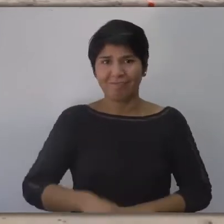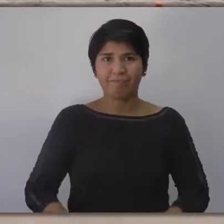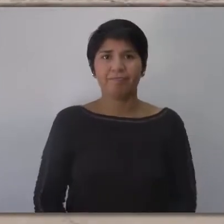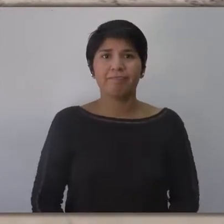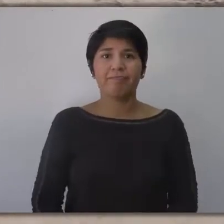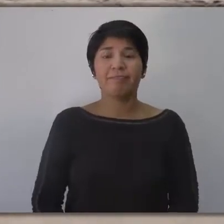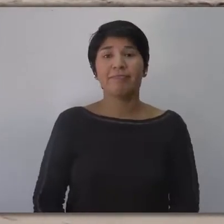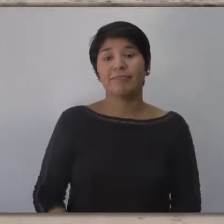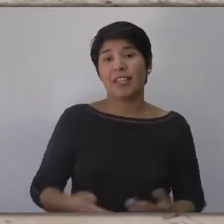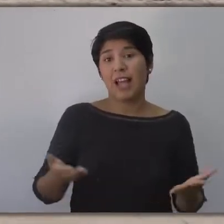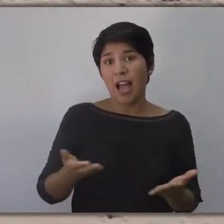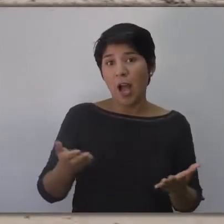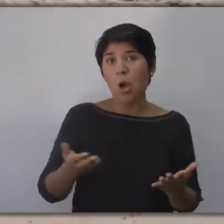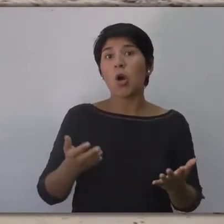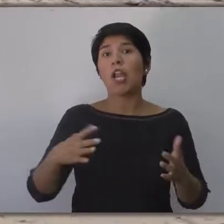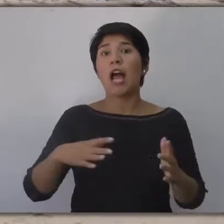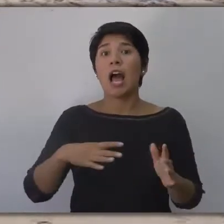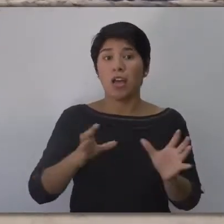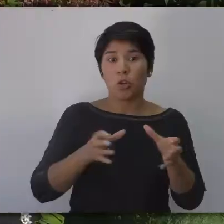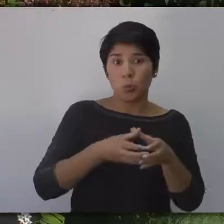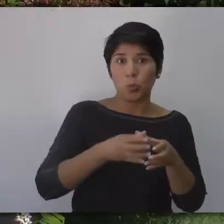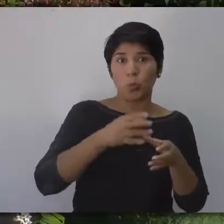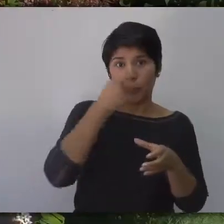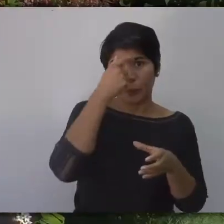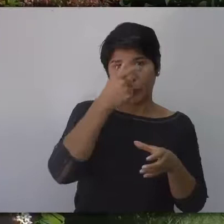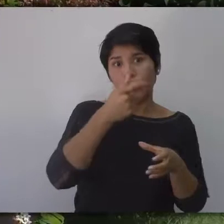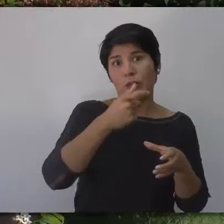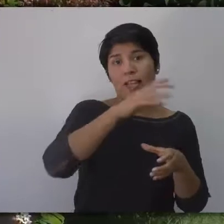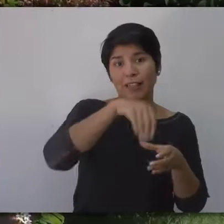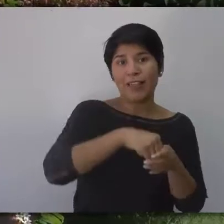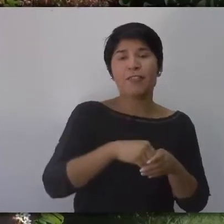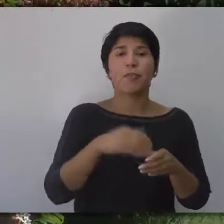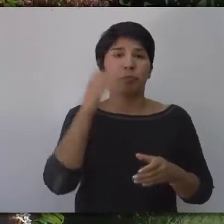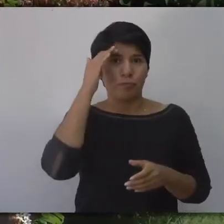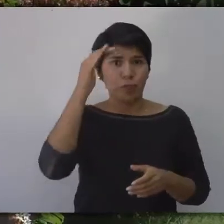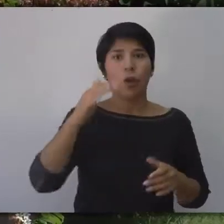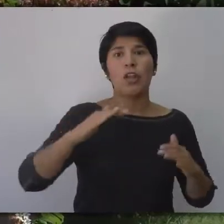para los usuarios. Y bueno, en este momento tenemos docentes de educación física,